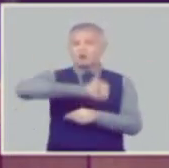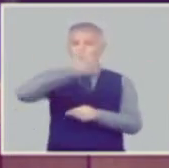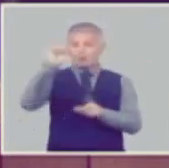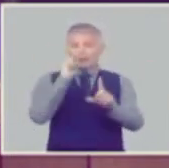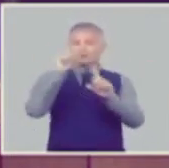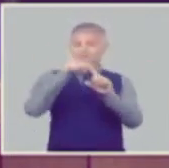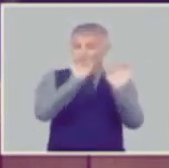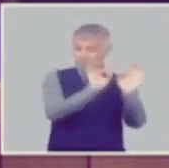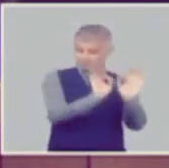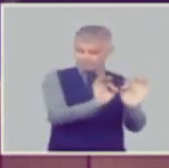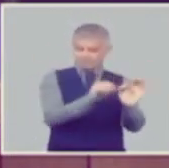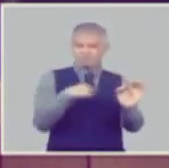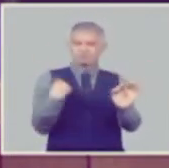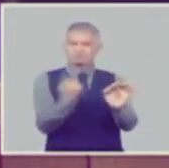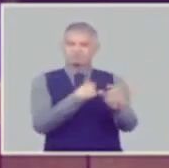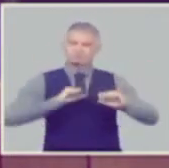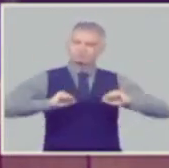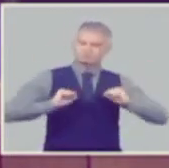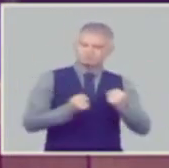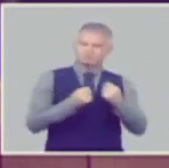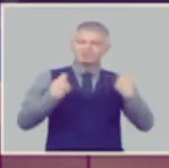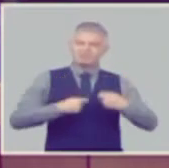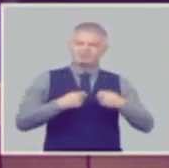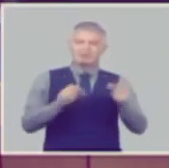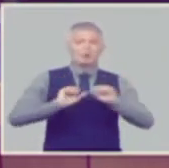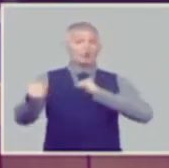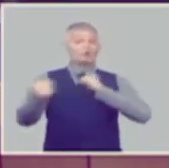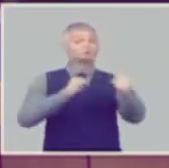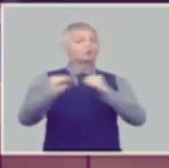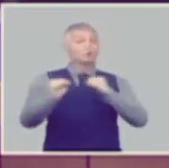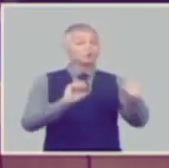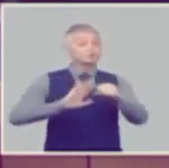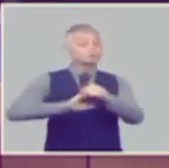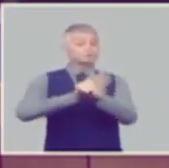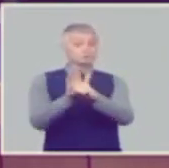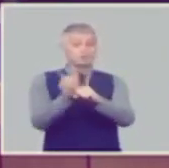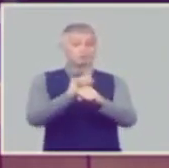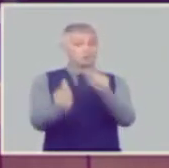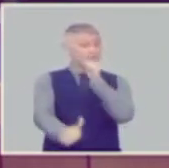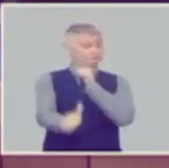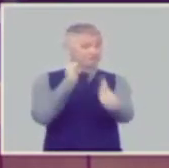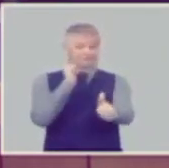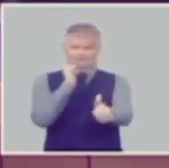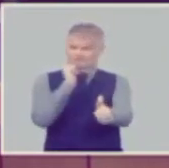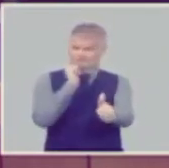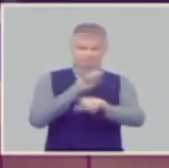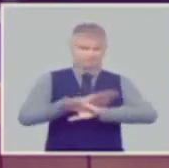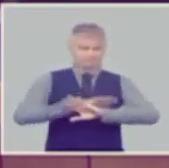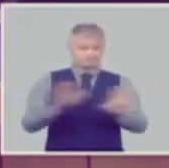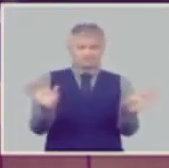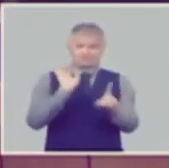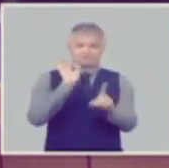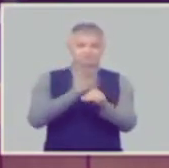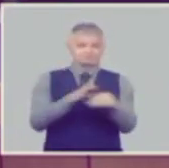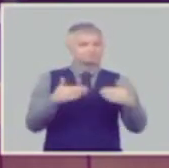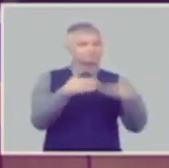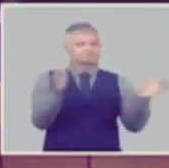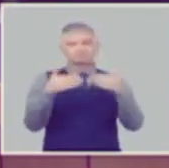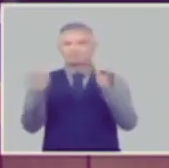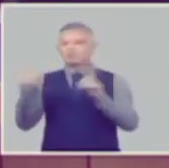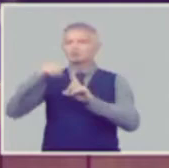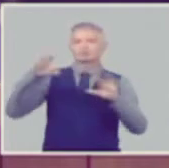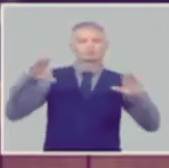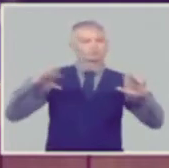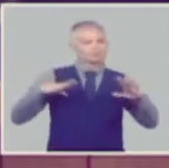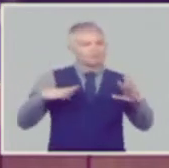de nosotros mantener el control de la COVID-19 en función de no enfrentar retrocesos en la apertura que ya hemos iniciado en el turismo y